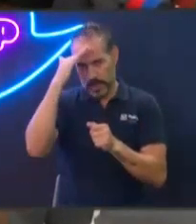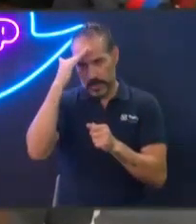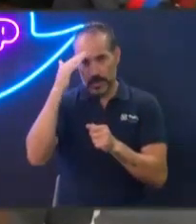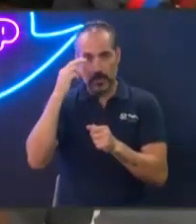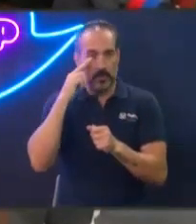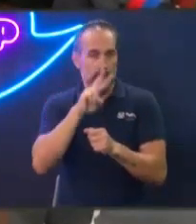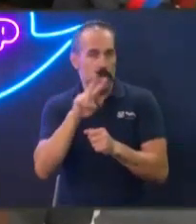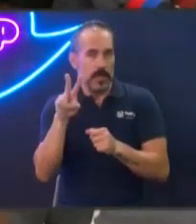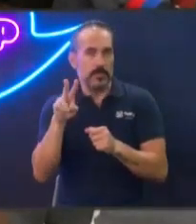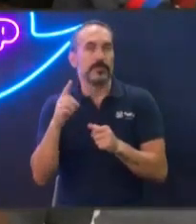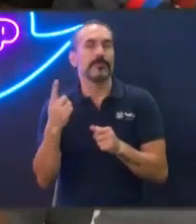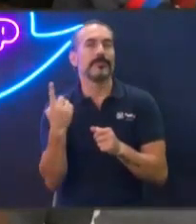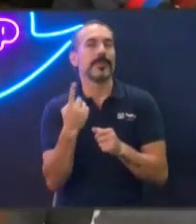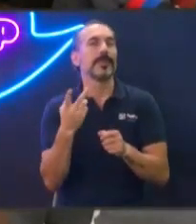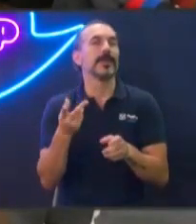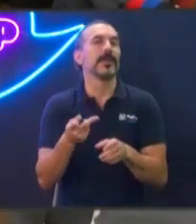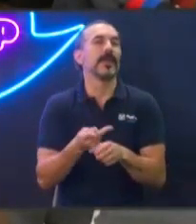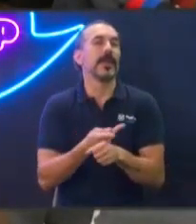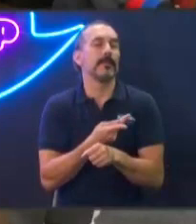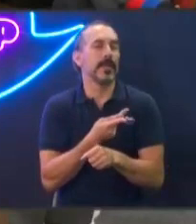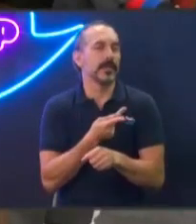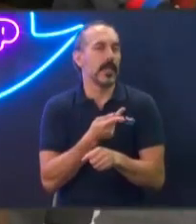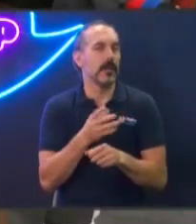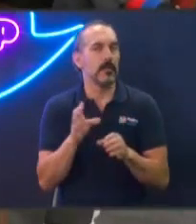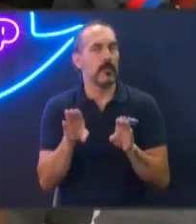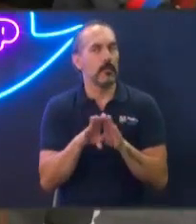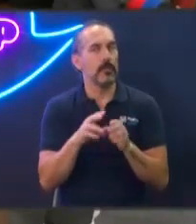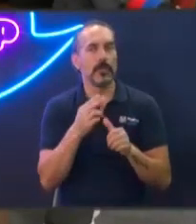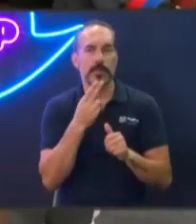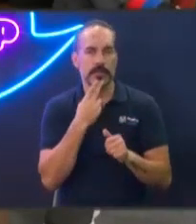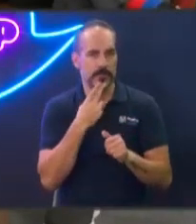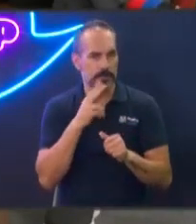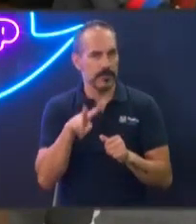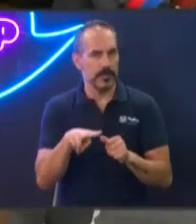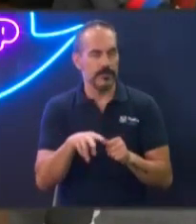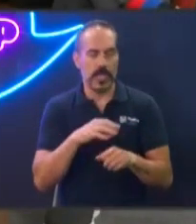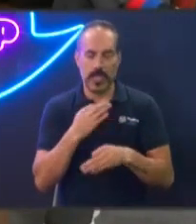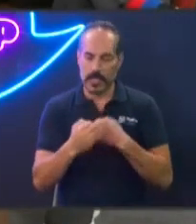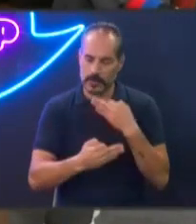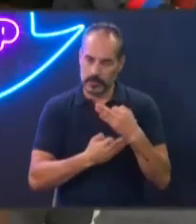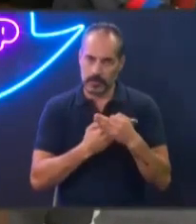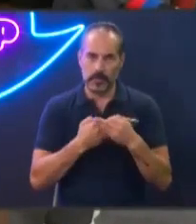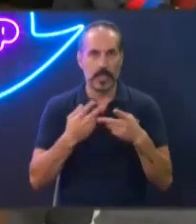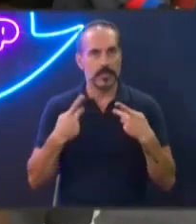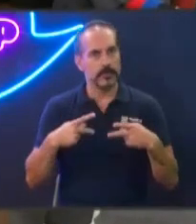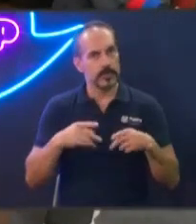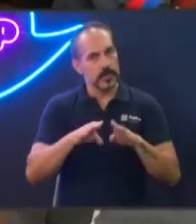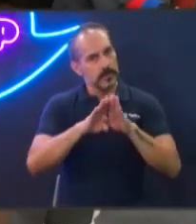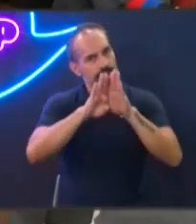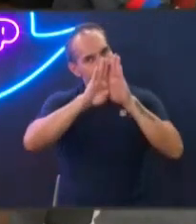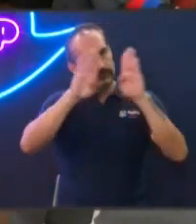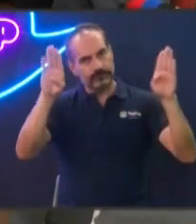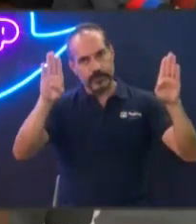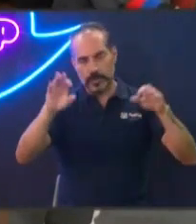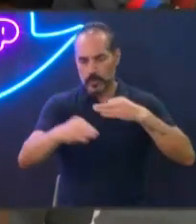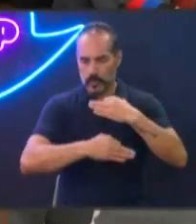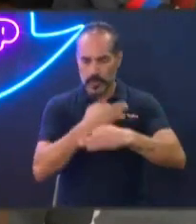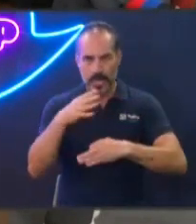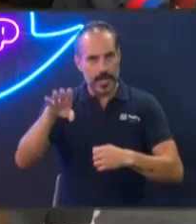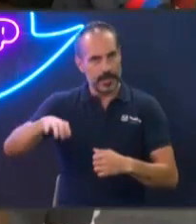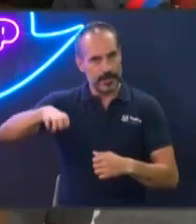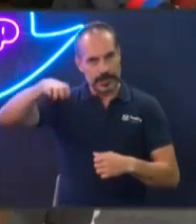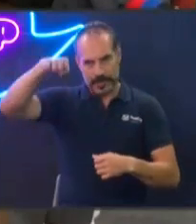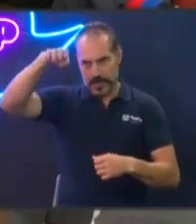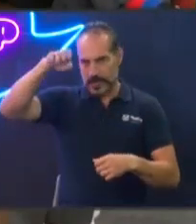tomar las decisiones más más adecuadas y está abierto a todo tipo de gente okay Para público en general público en general de todas las Las edades sin ningún